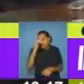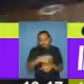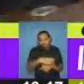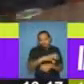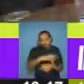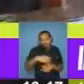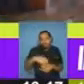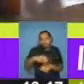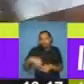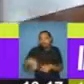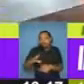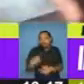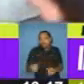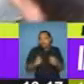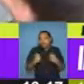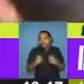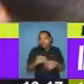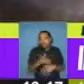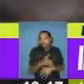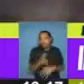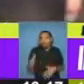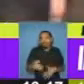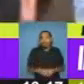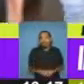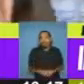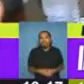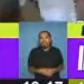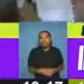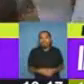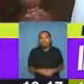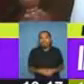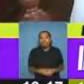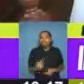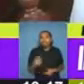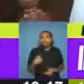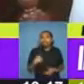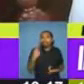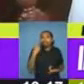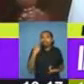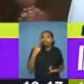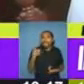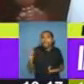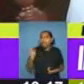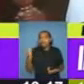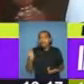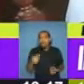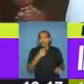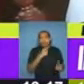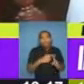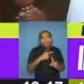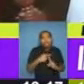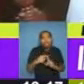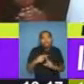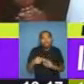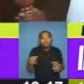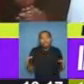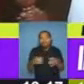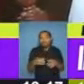fuertemente en ese sentido digamos Yo creo que es muy importante y positivo habida cuenta de que tenemos toda